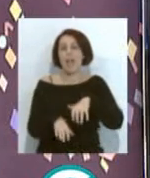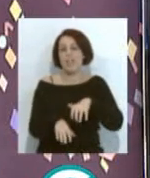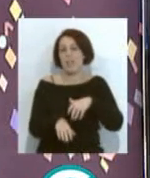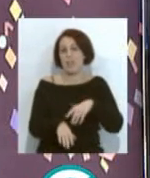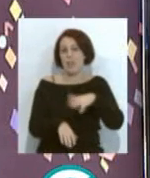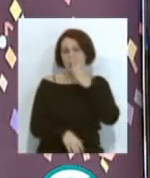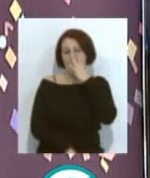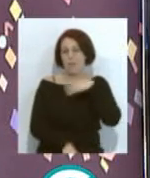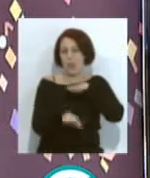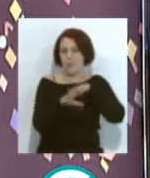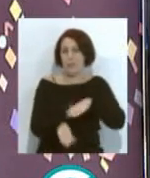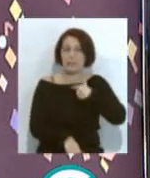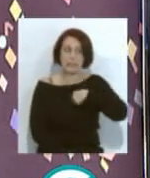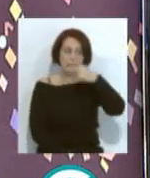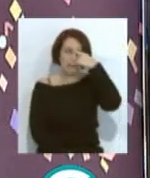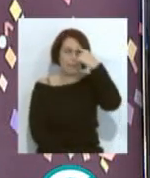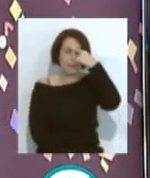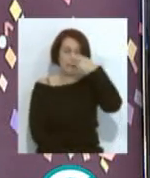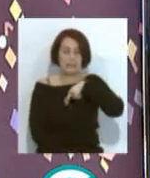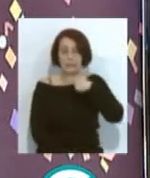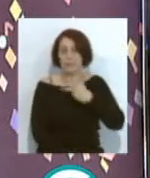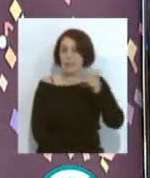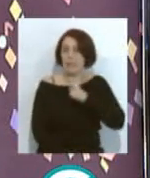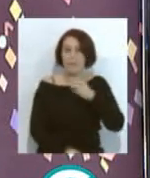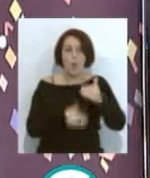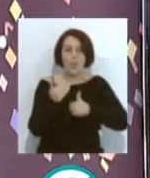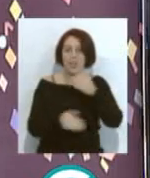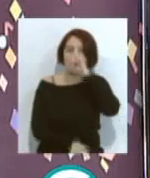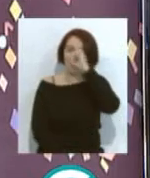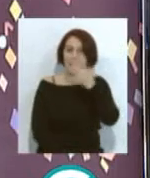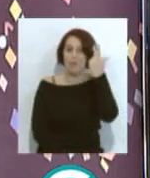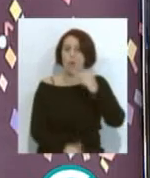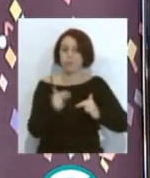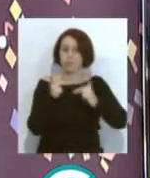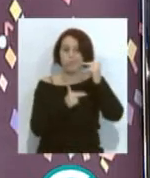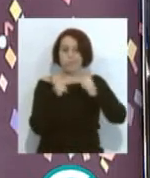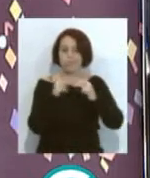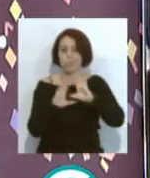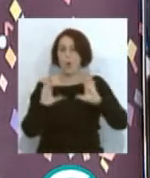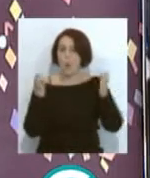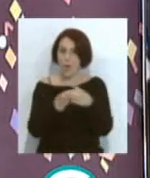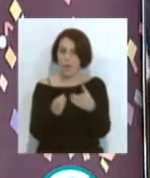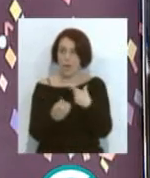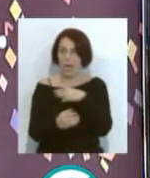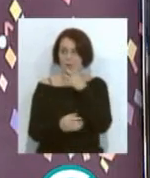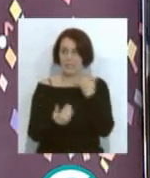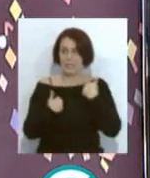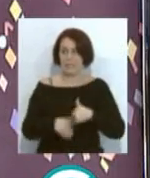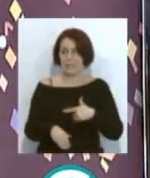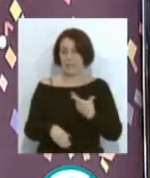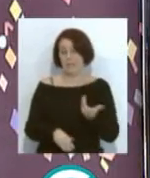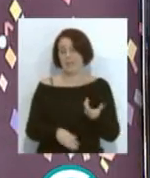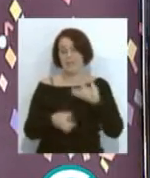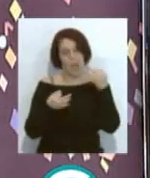echando de menos eso que viene por estas fechas, el proceso creativo de montar una agrupación que a estas alturas ya estaría